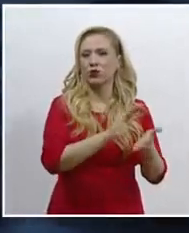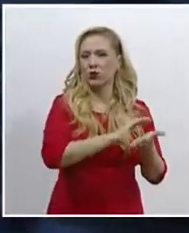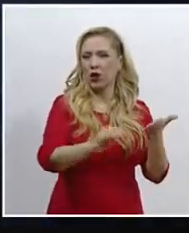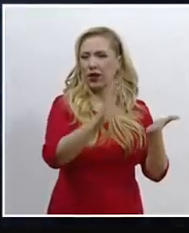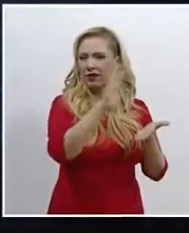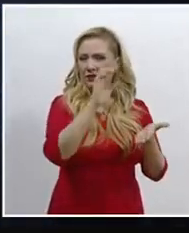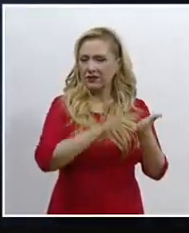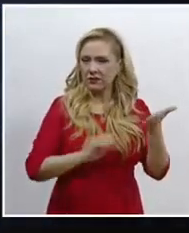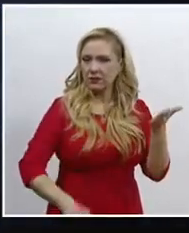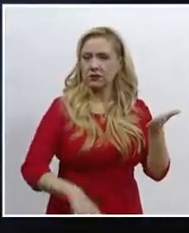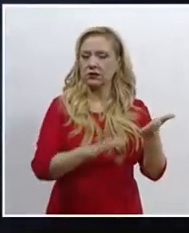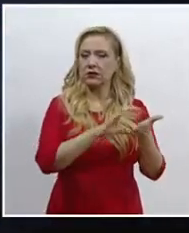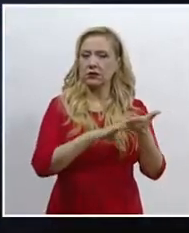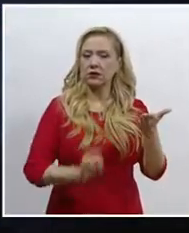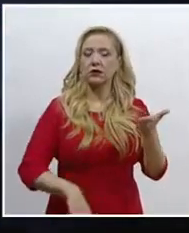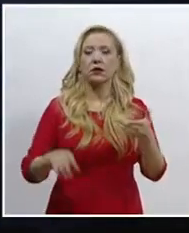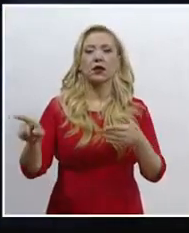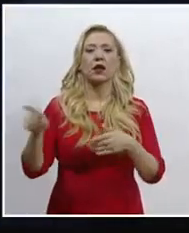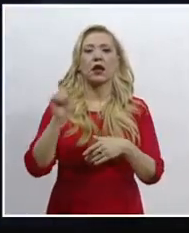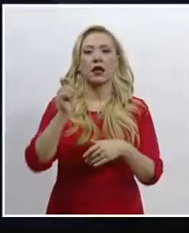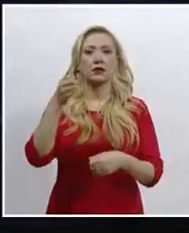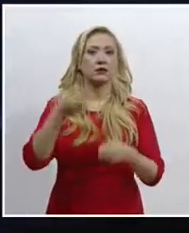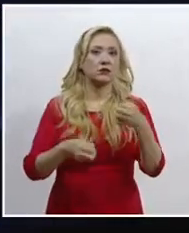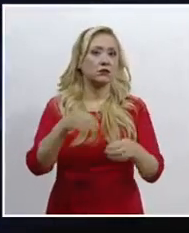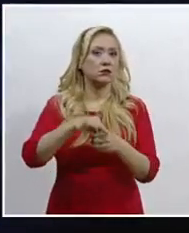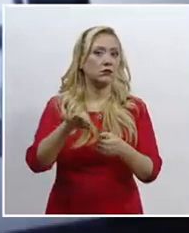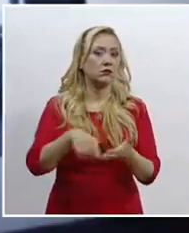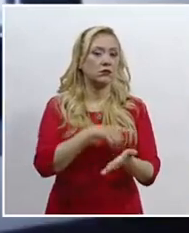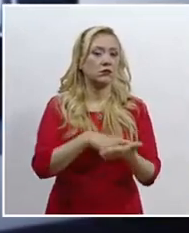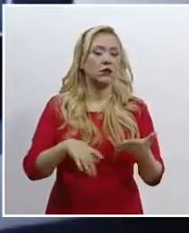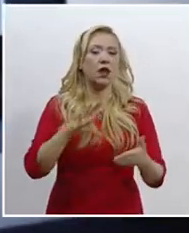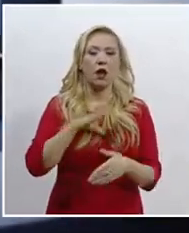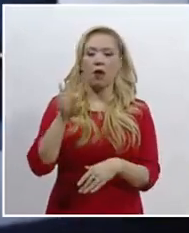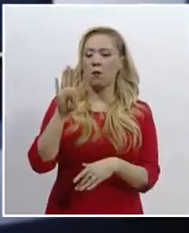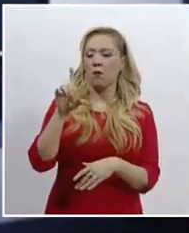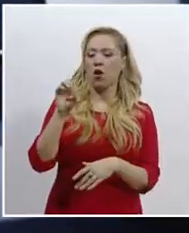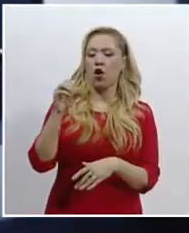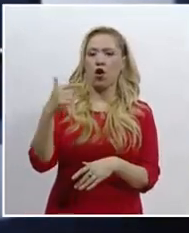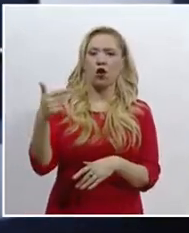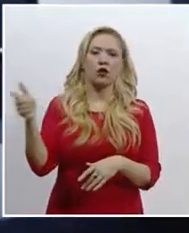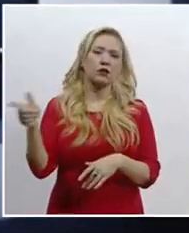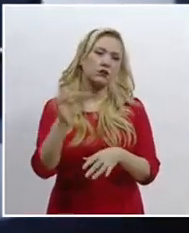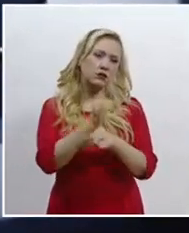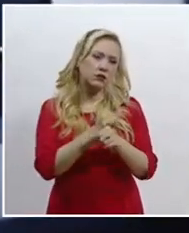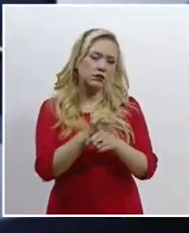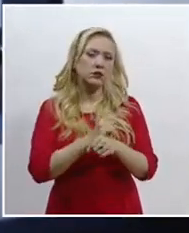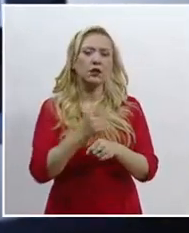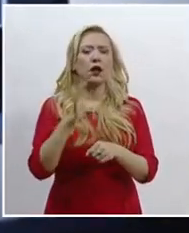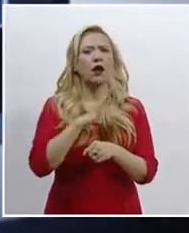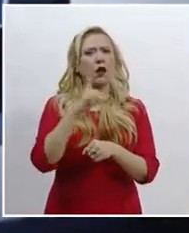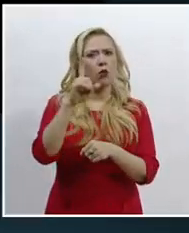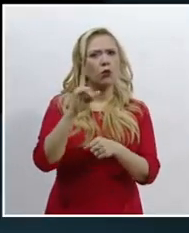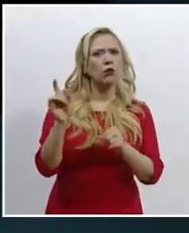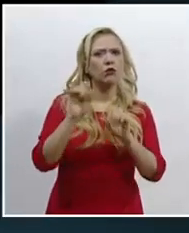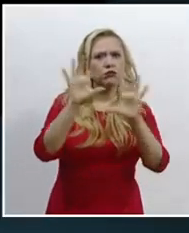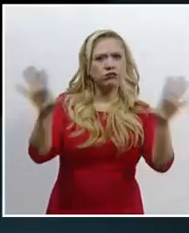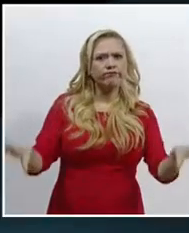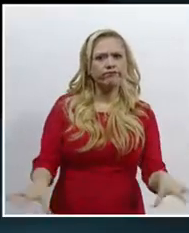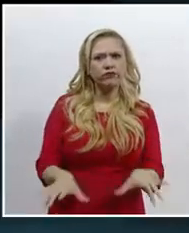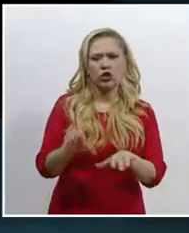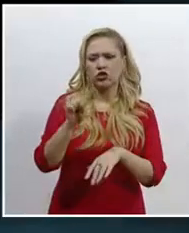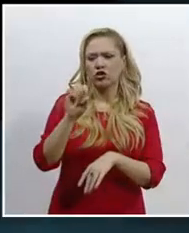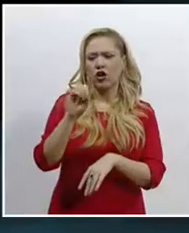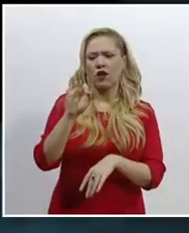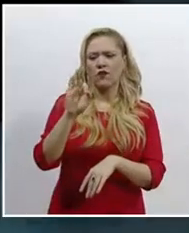Castelán en el blog Axis del Tribunal Electoral. Indicó que existe un software que puede escanear millones de noticias a la vez,